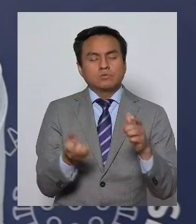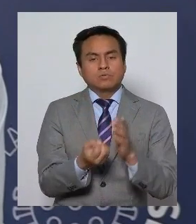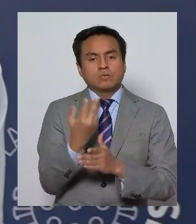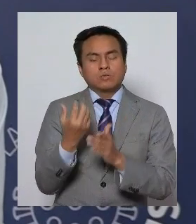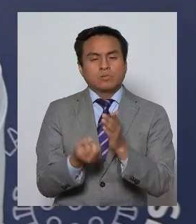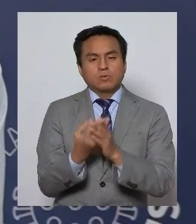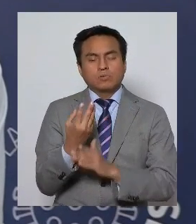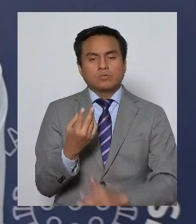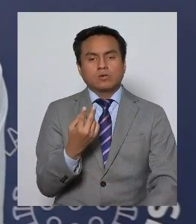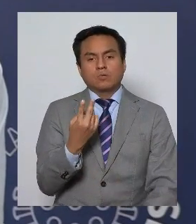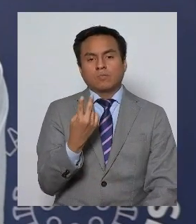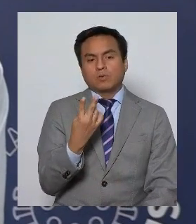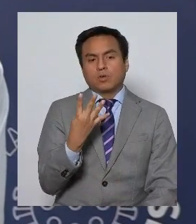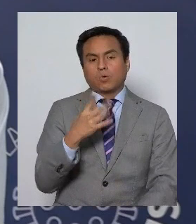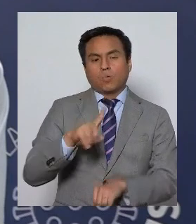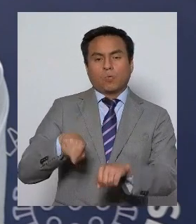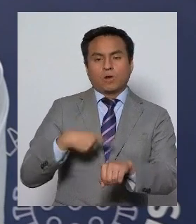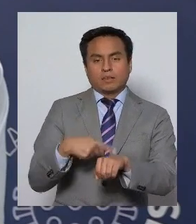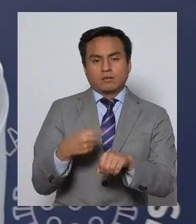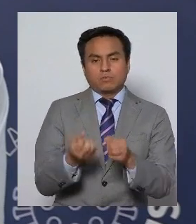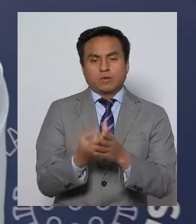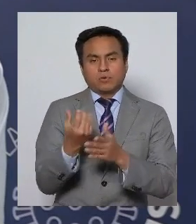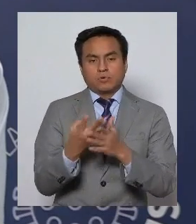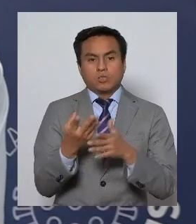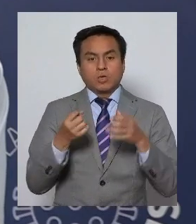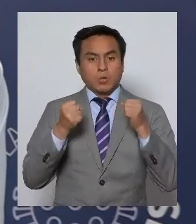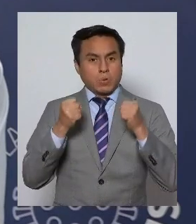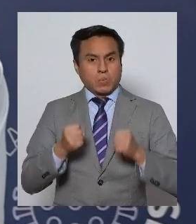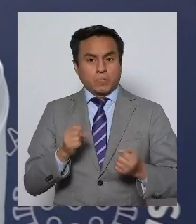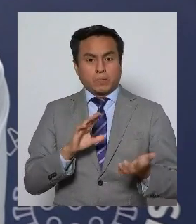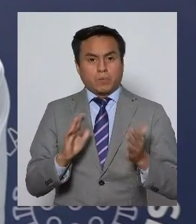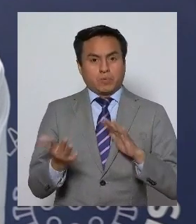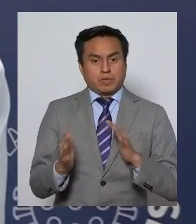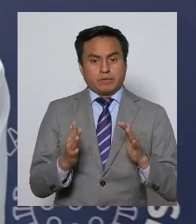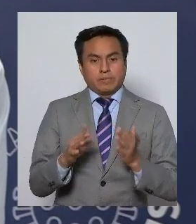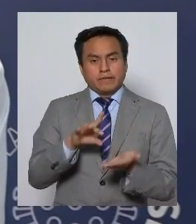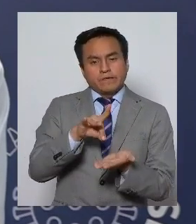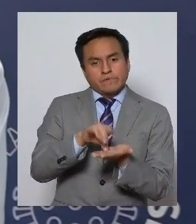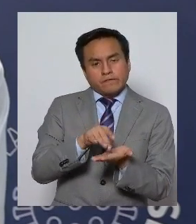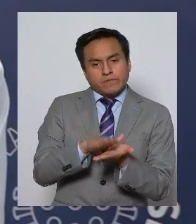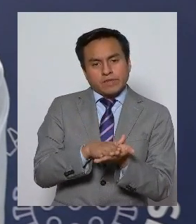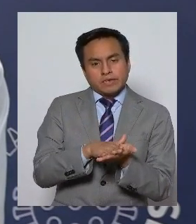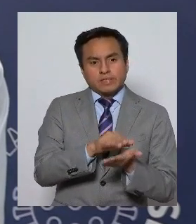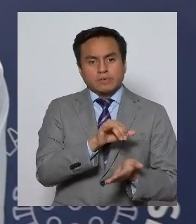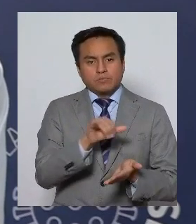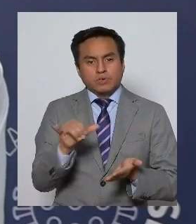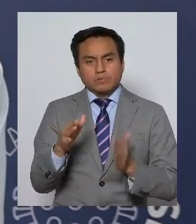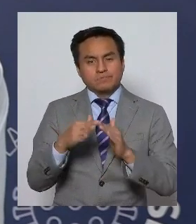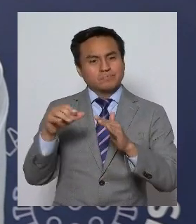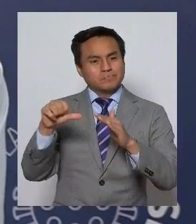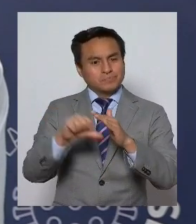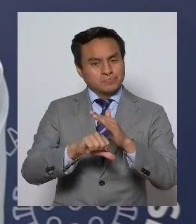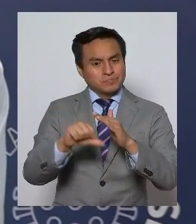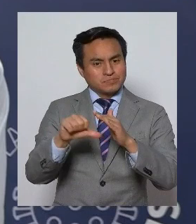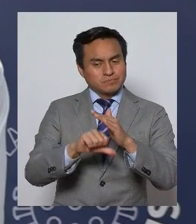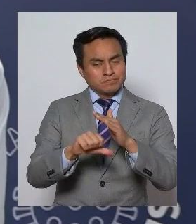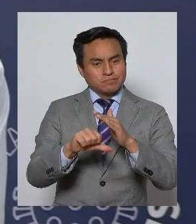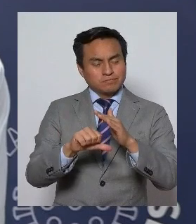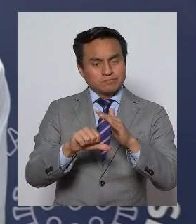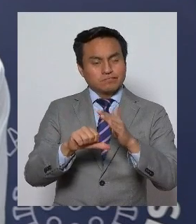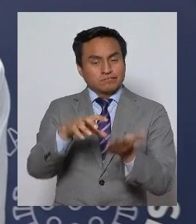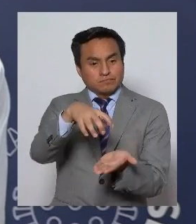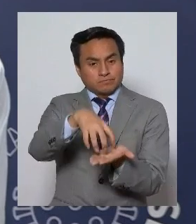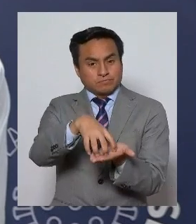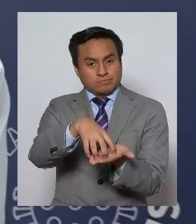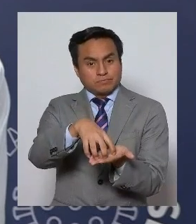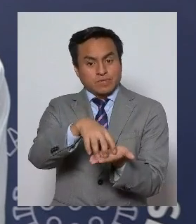en las últimas 24 horas y es posible que en alguna fecha la cuarentena que afecta a esta